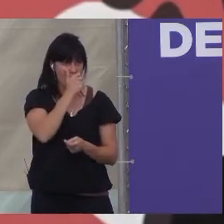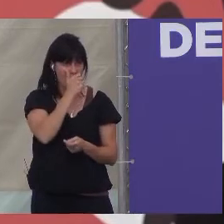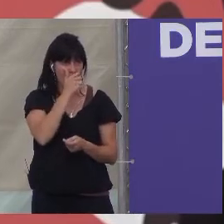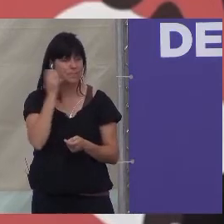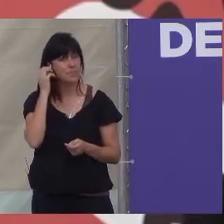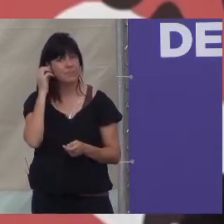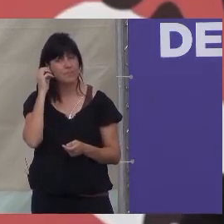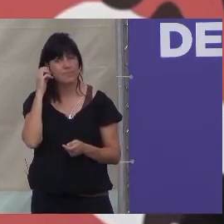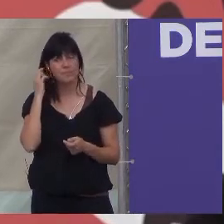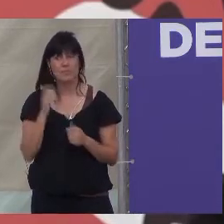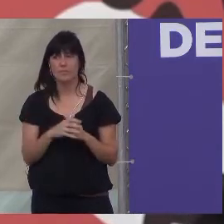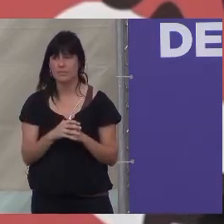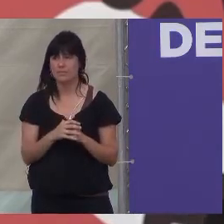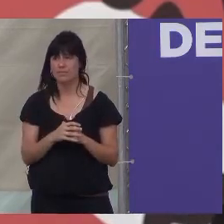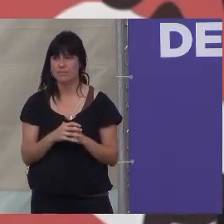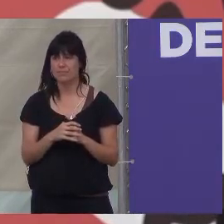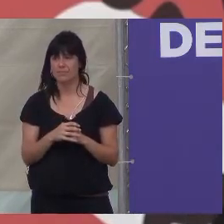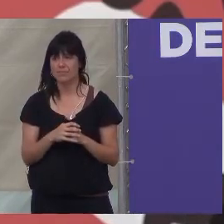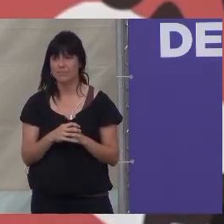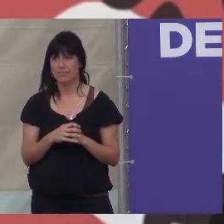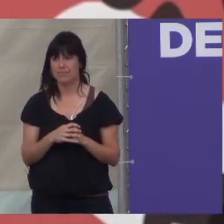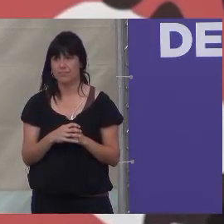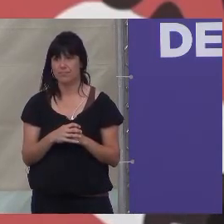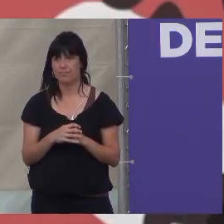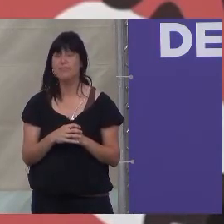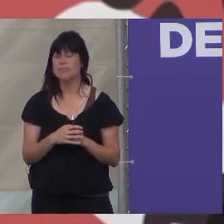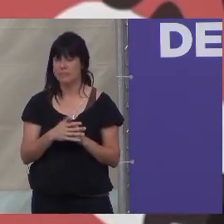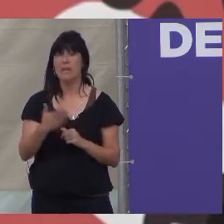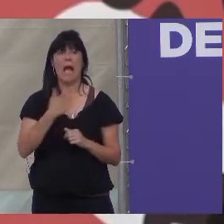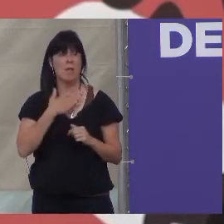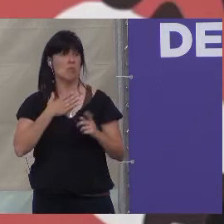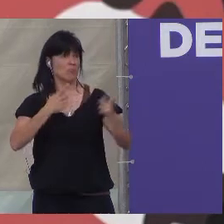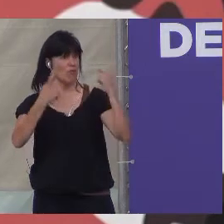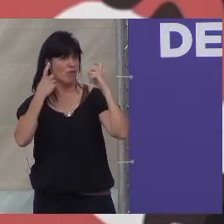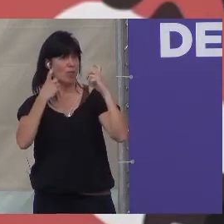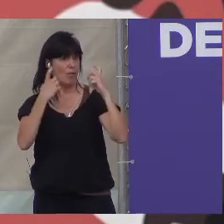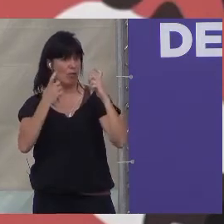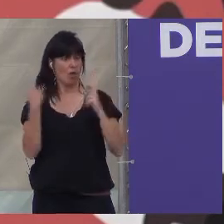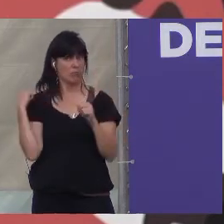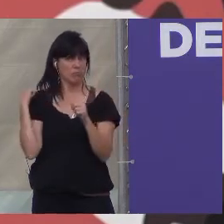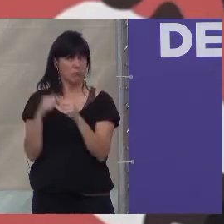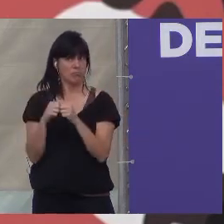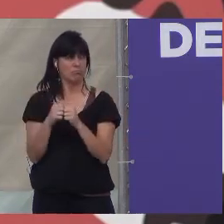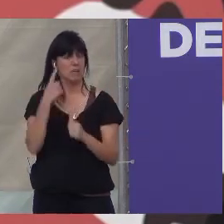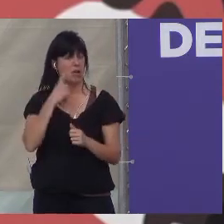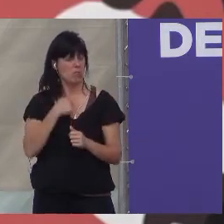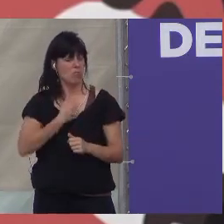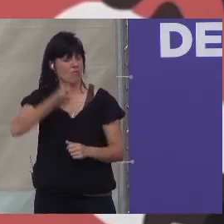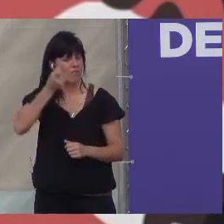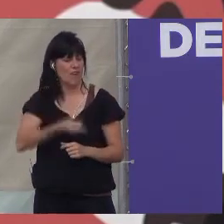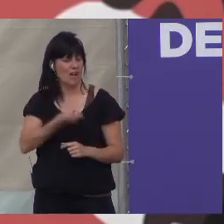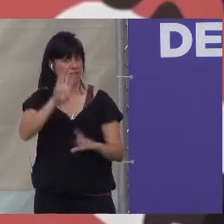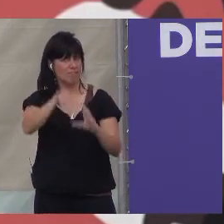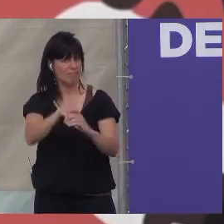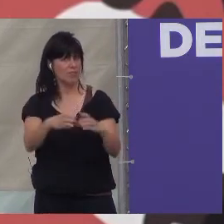especialmente el considerar que por mi formación puedo ser útil y eso también es otro